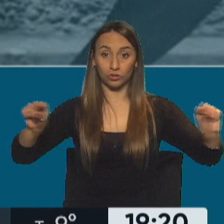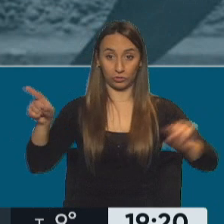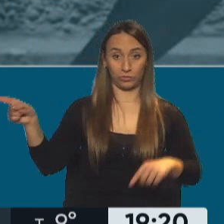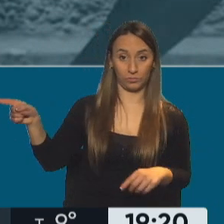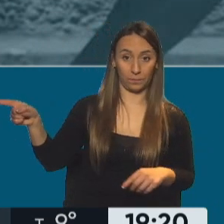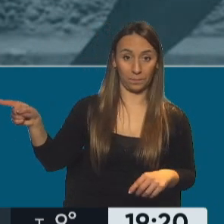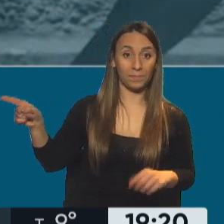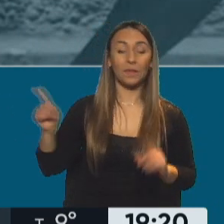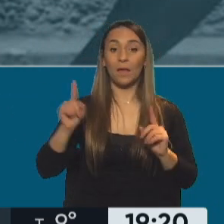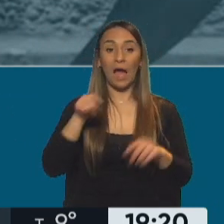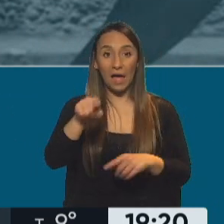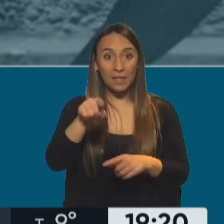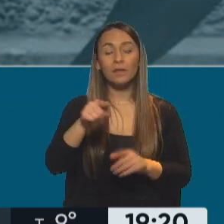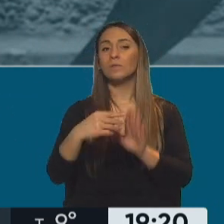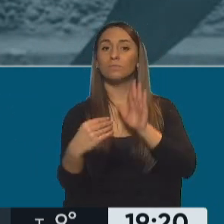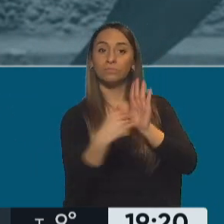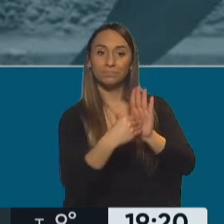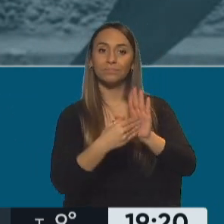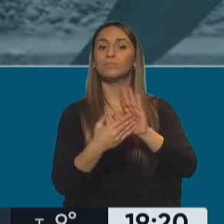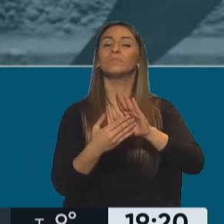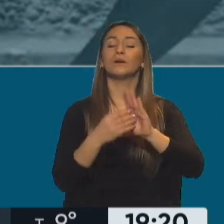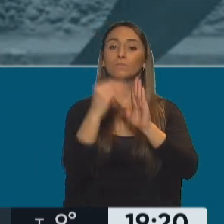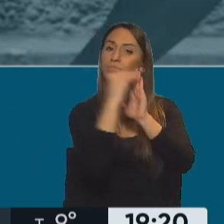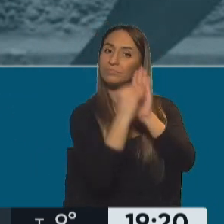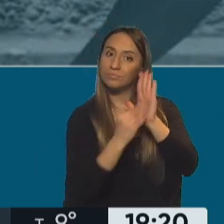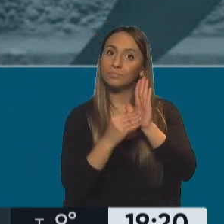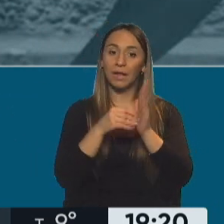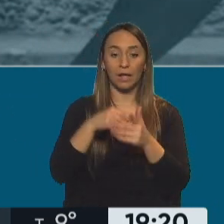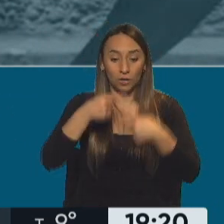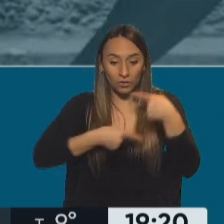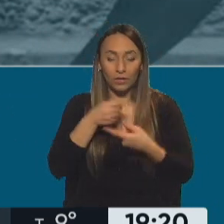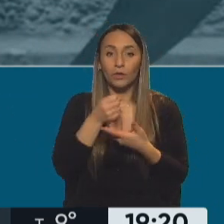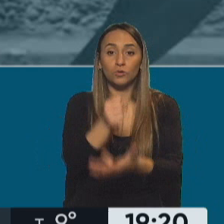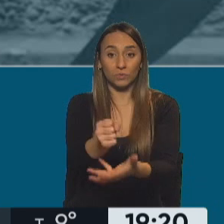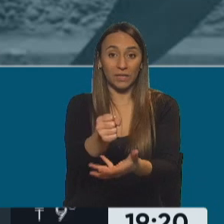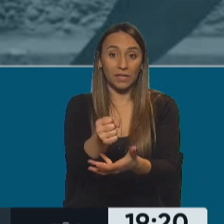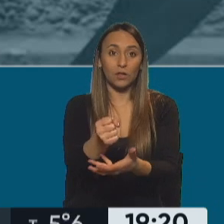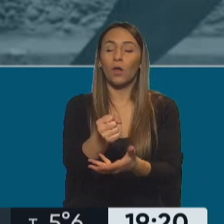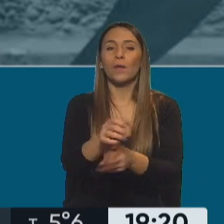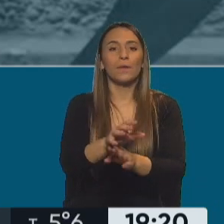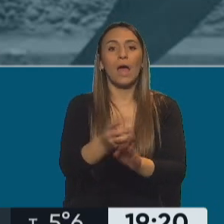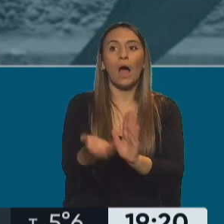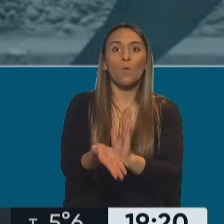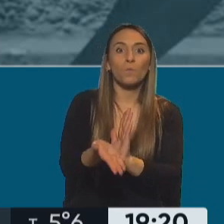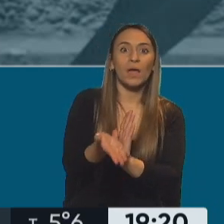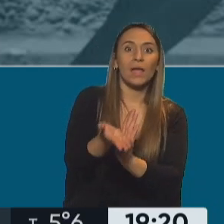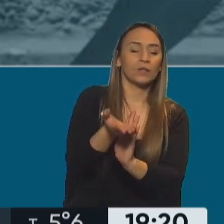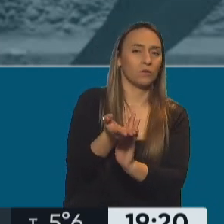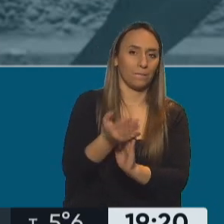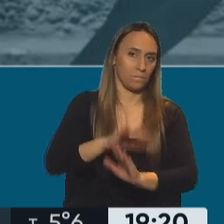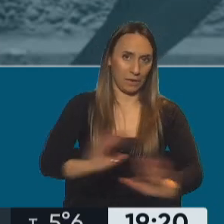seguir percibiendo los subsidios y que no tenga más aumentos de la luz en lo que es el área metropolitana de Buenos